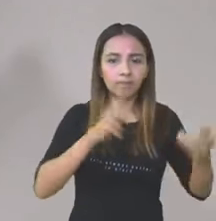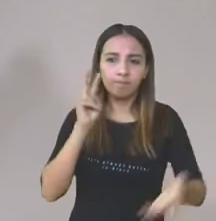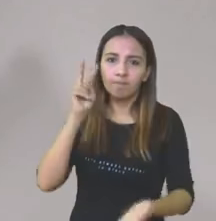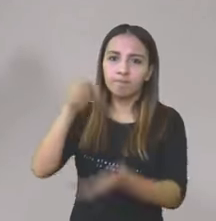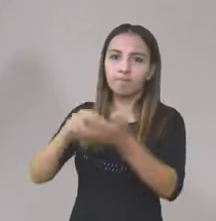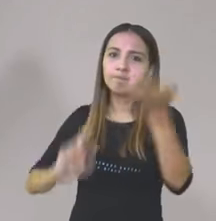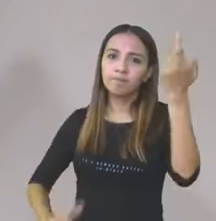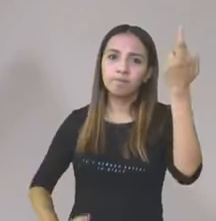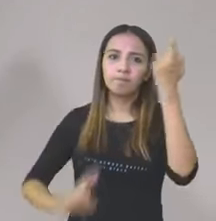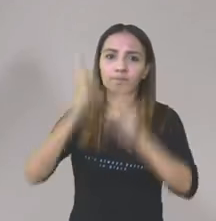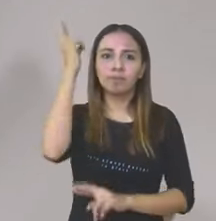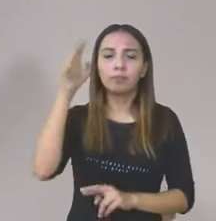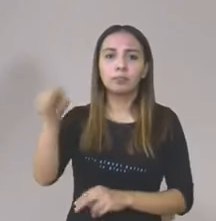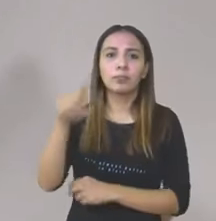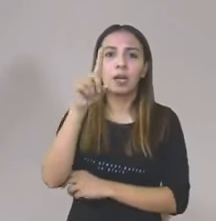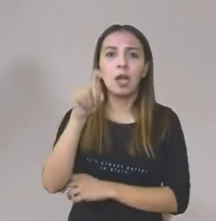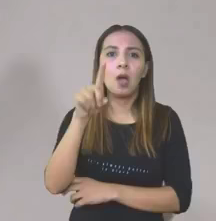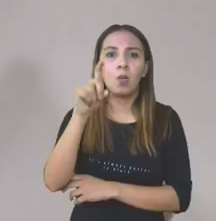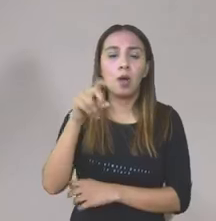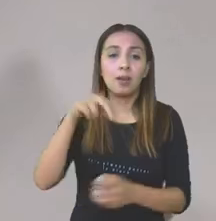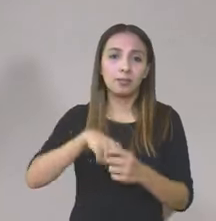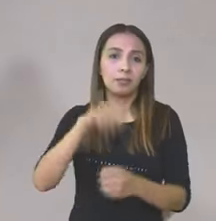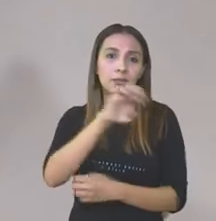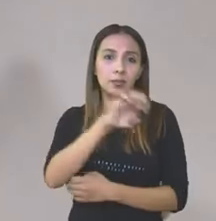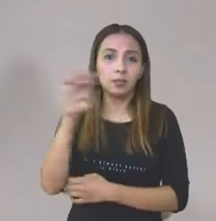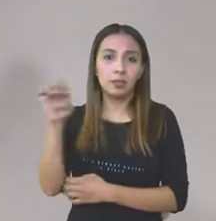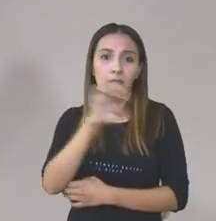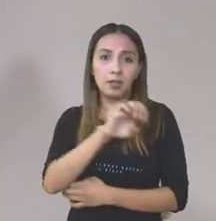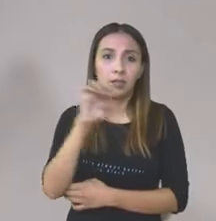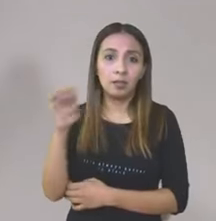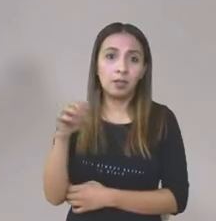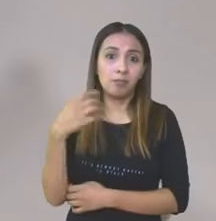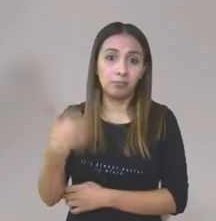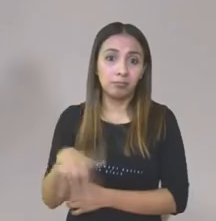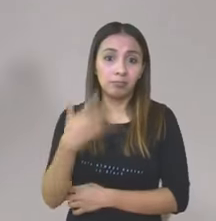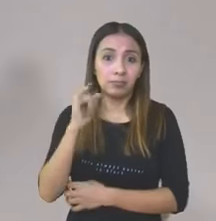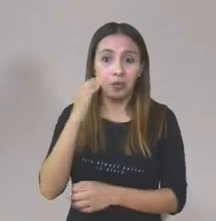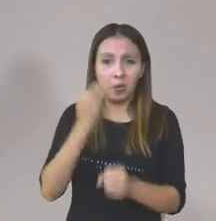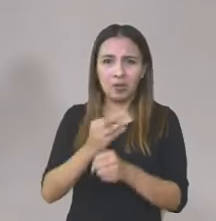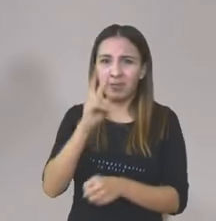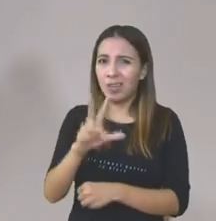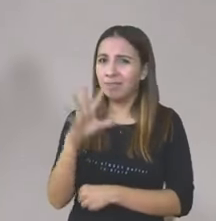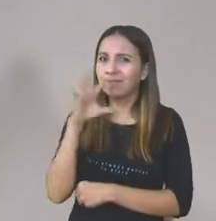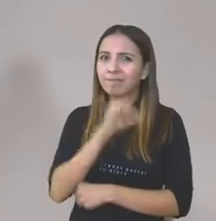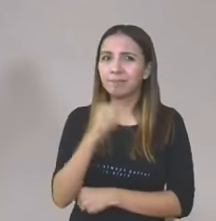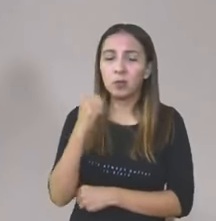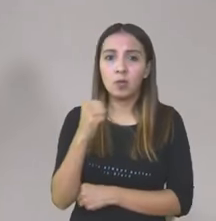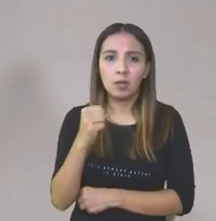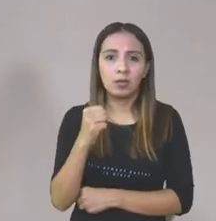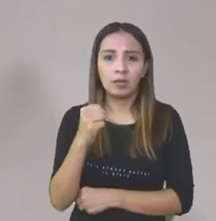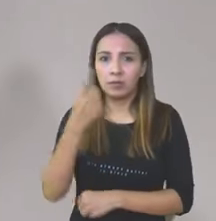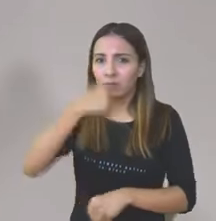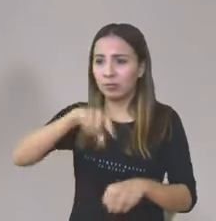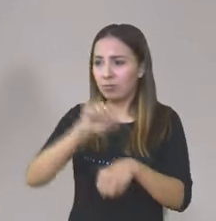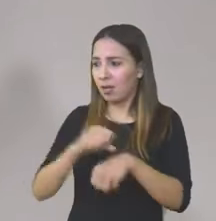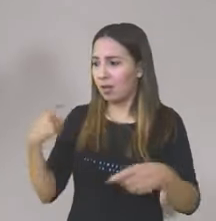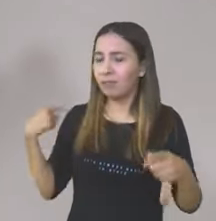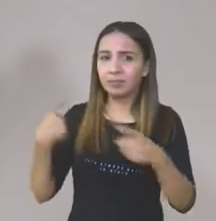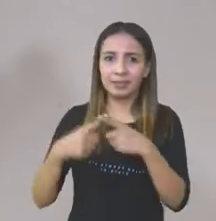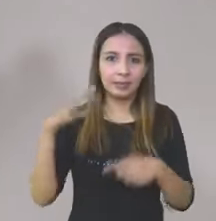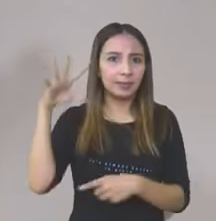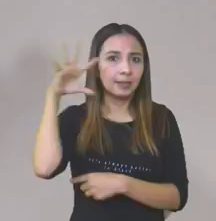y plantas de distribución de agua potable en el municipio de Ensenada. Y vaya, porque está haciendo calor en estos momentos. Toda la semana ha estado haciendo